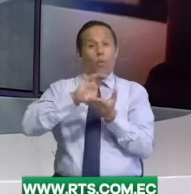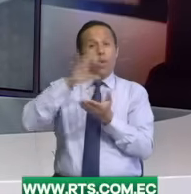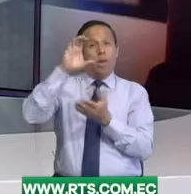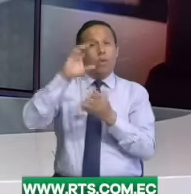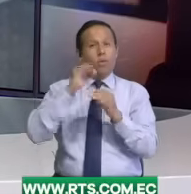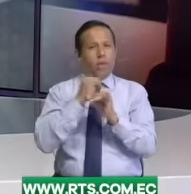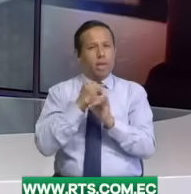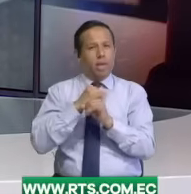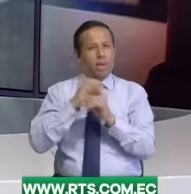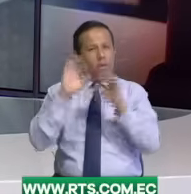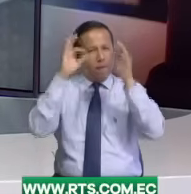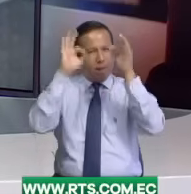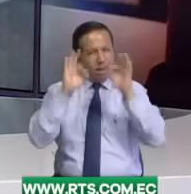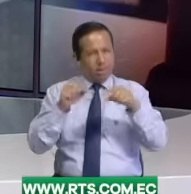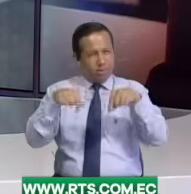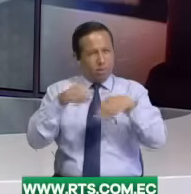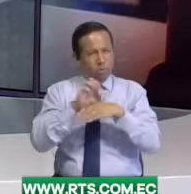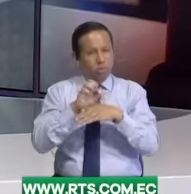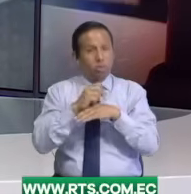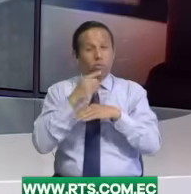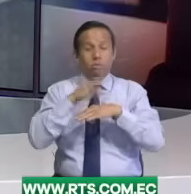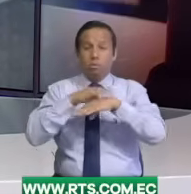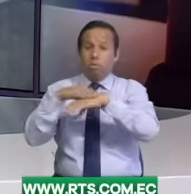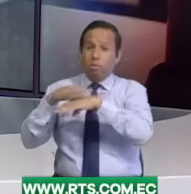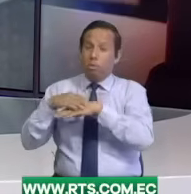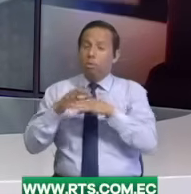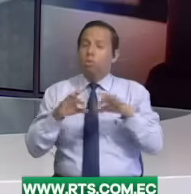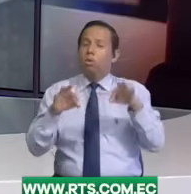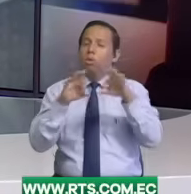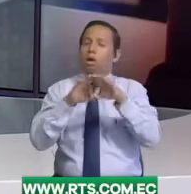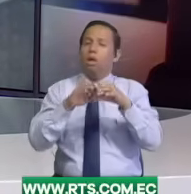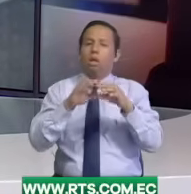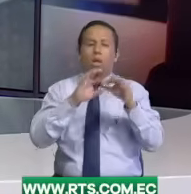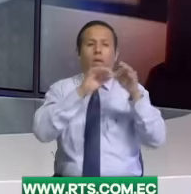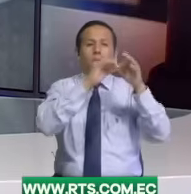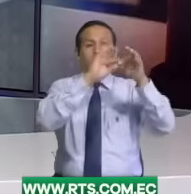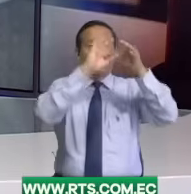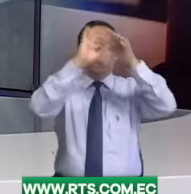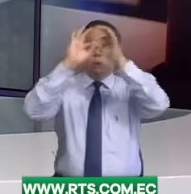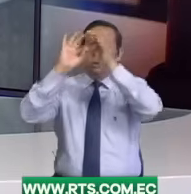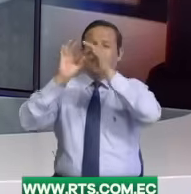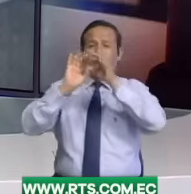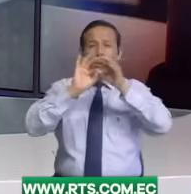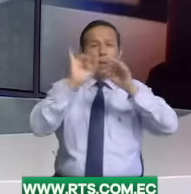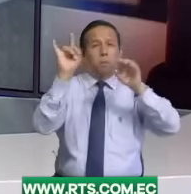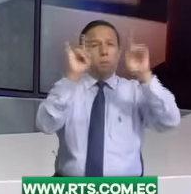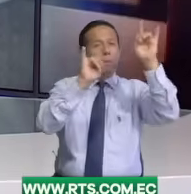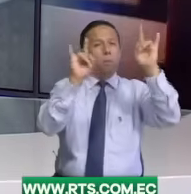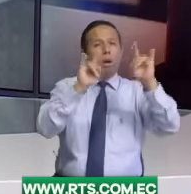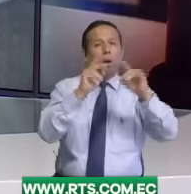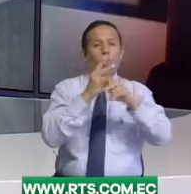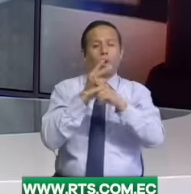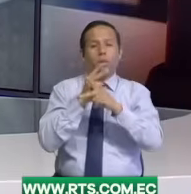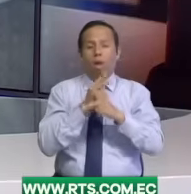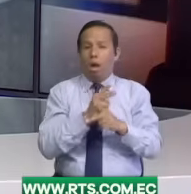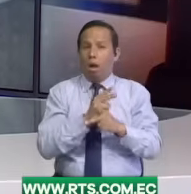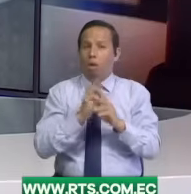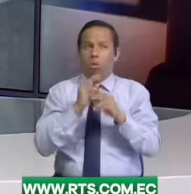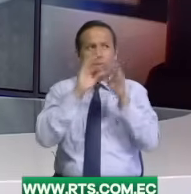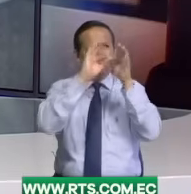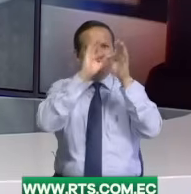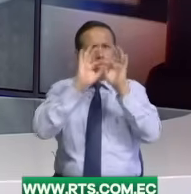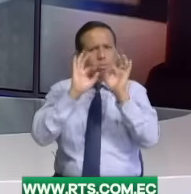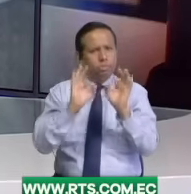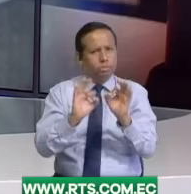Litoral advierte que se deben evitar conexiones sin el aislamiento pertinente. Por su parte, padres de